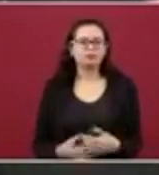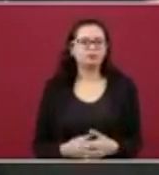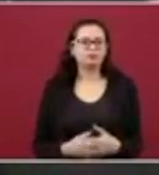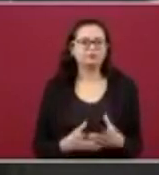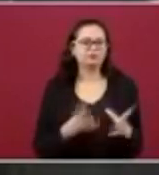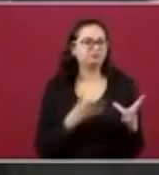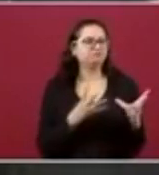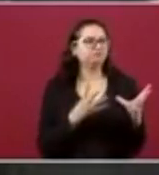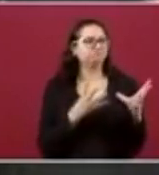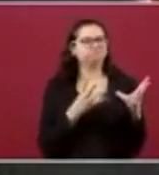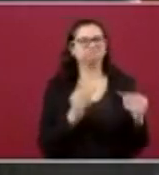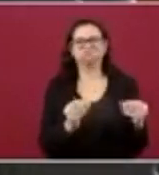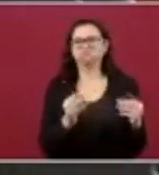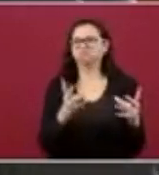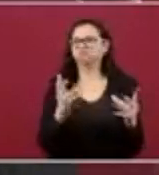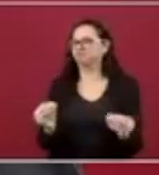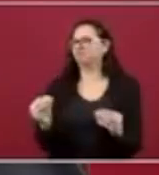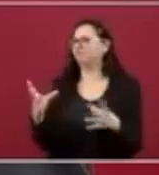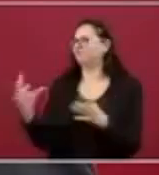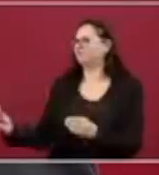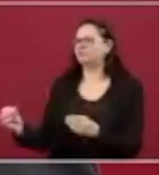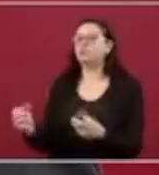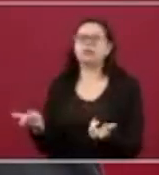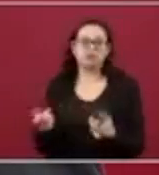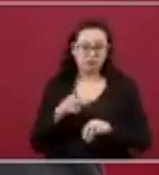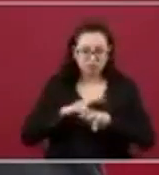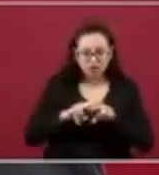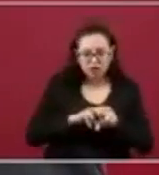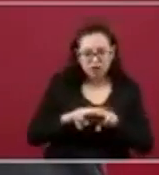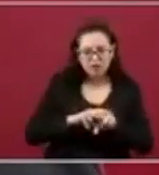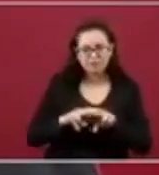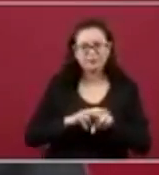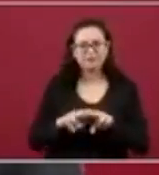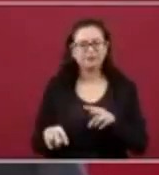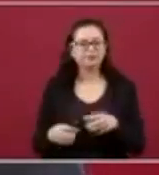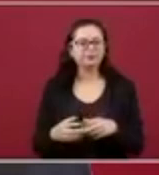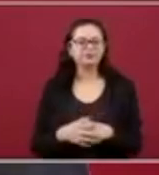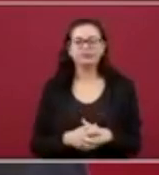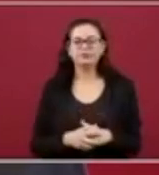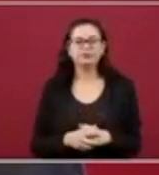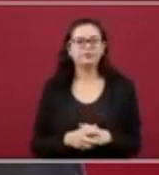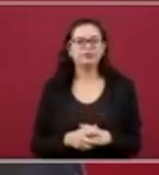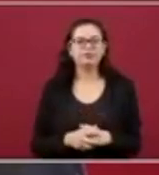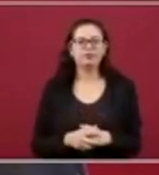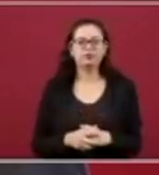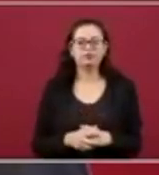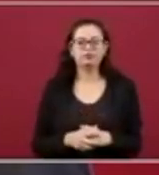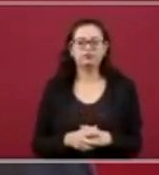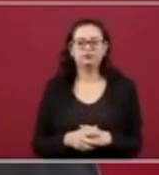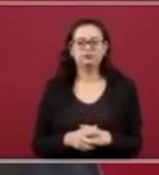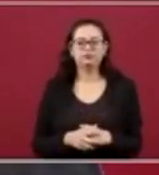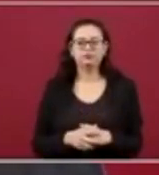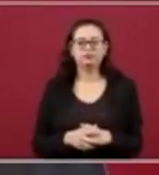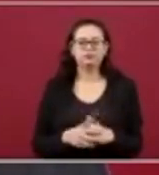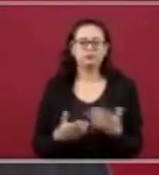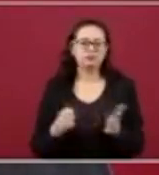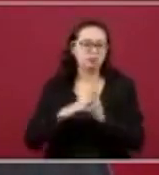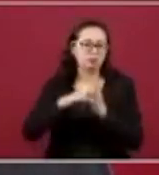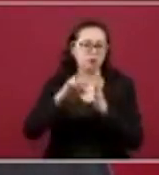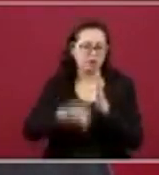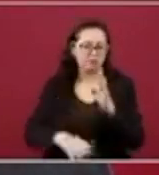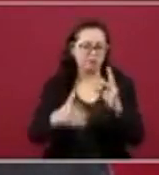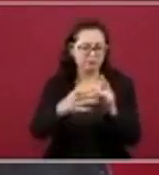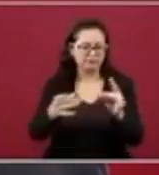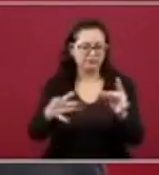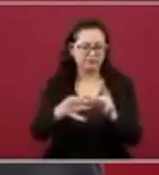esto de los trenes. Desde Palacio Nacional este 26 de febrero, el mandatario señaló que la tarde de ayer